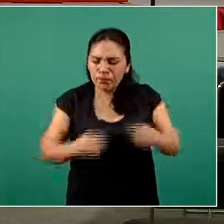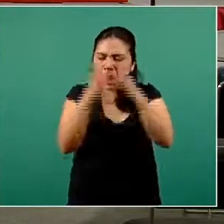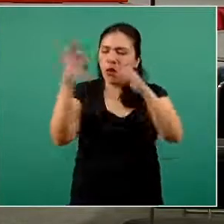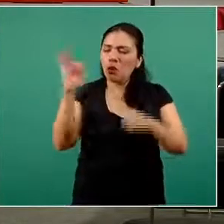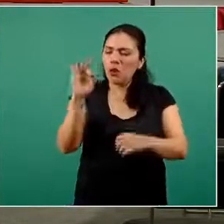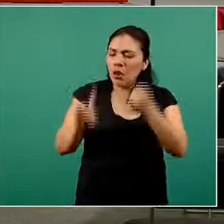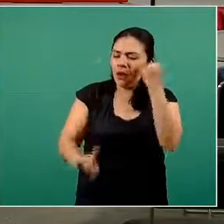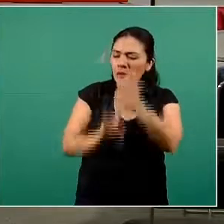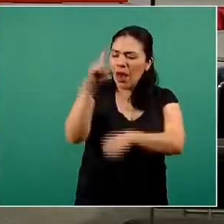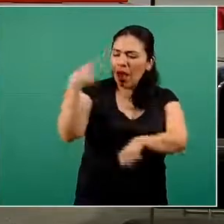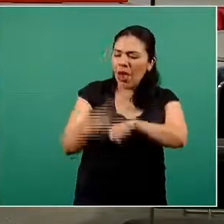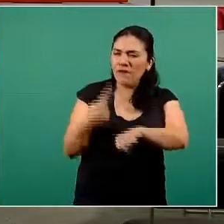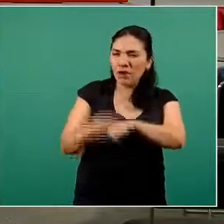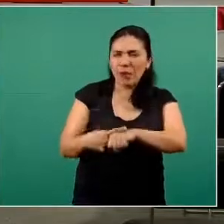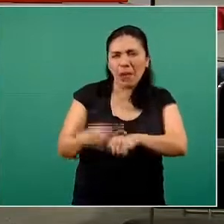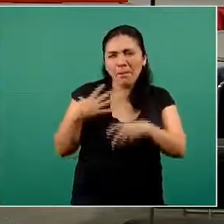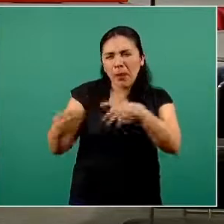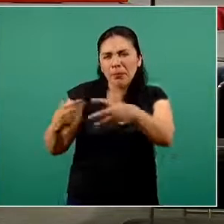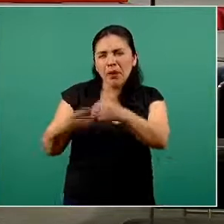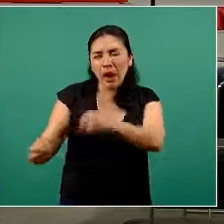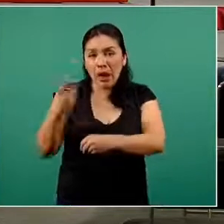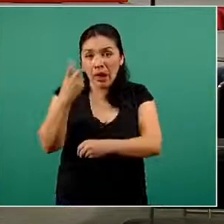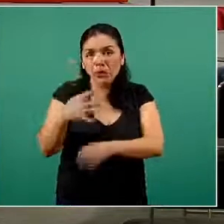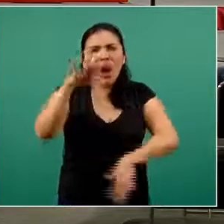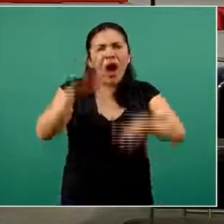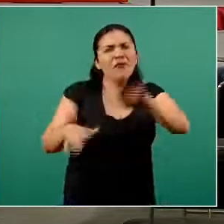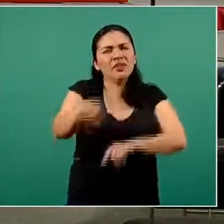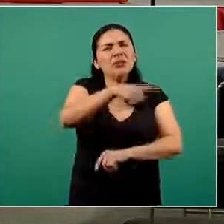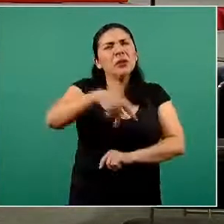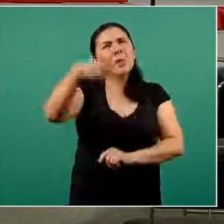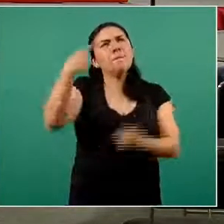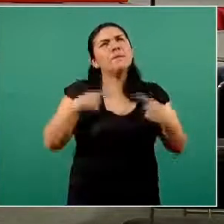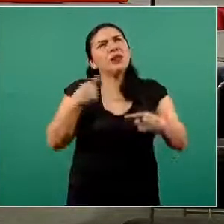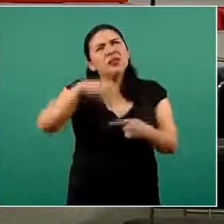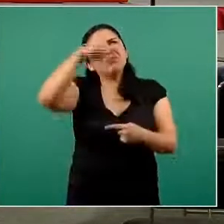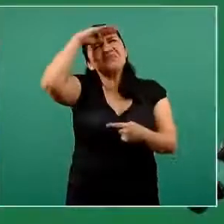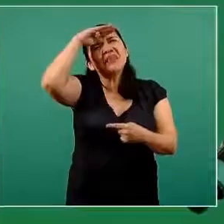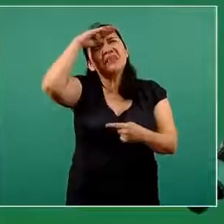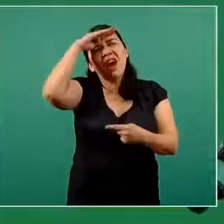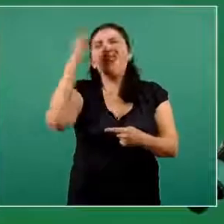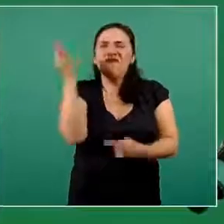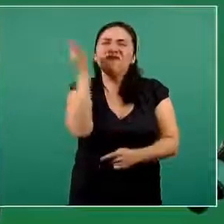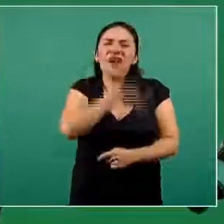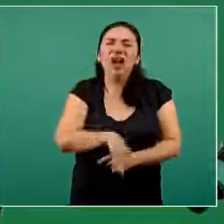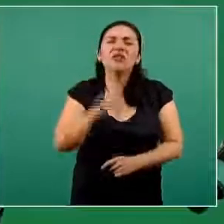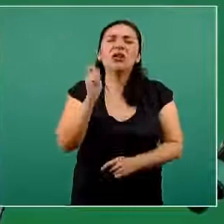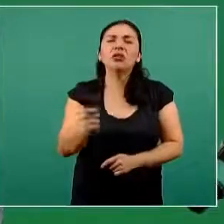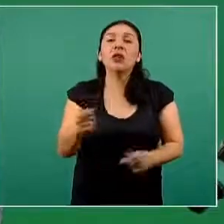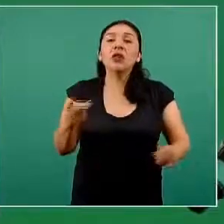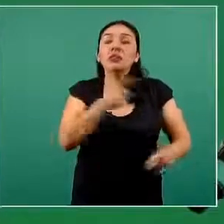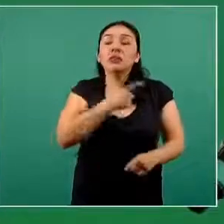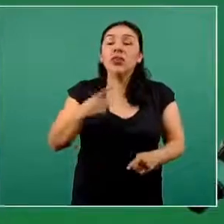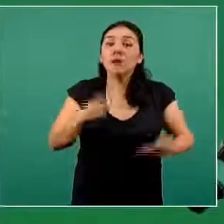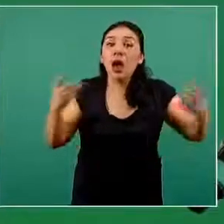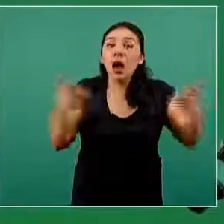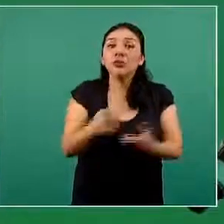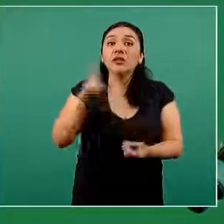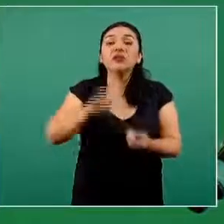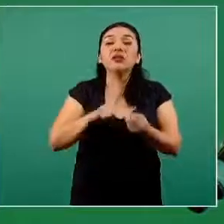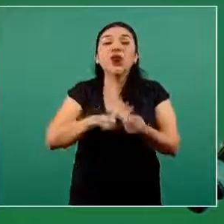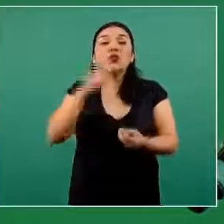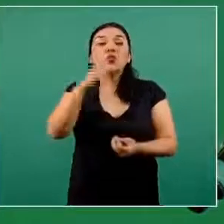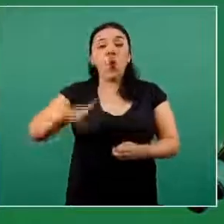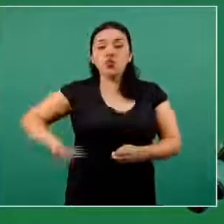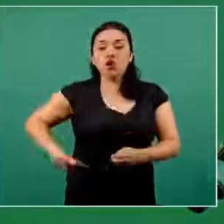una pandemia, a veces ha quedado en la sociedad una falsa impresión de que todo se administra